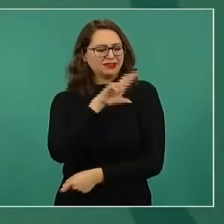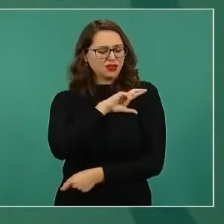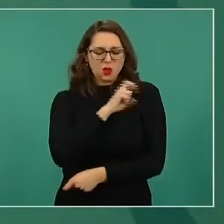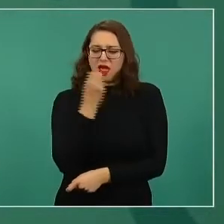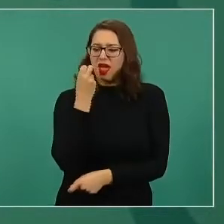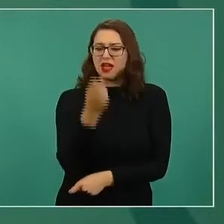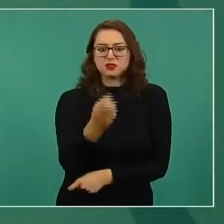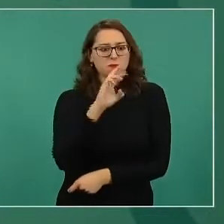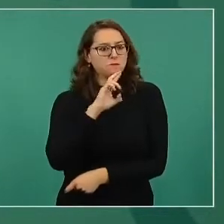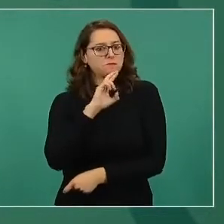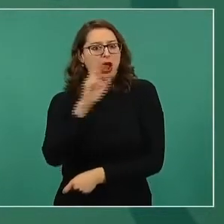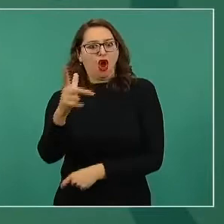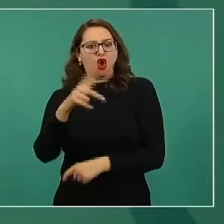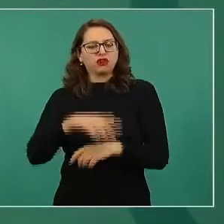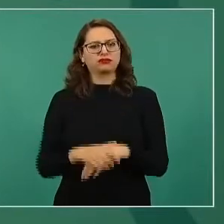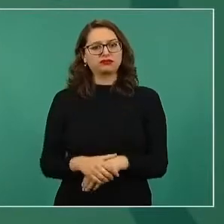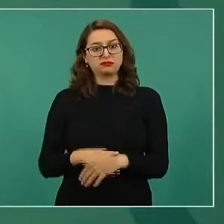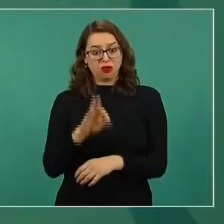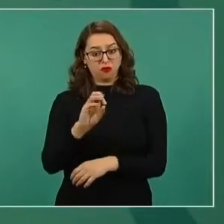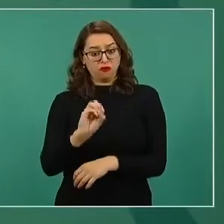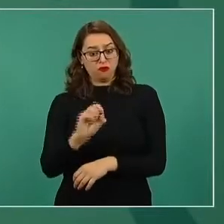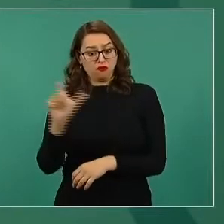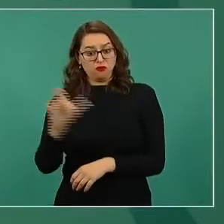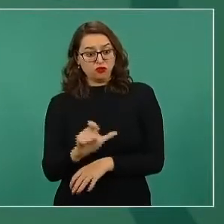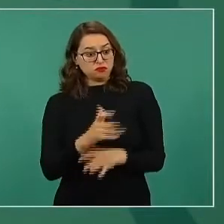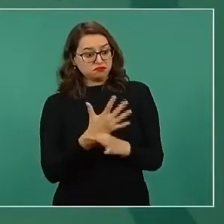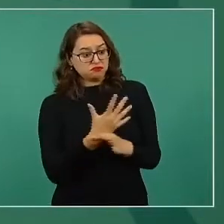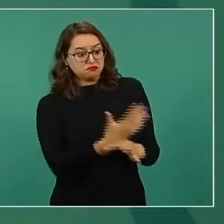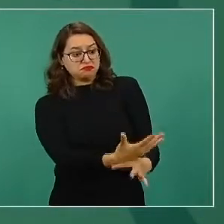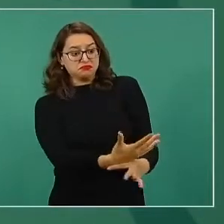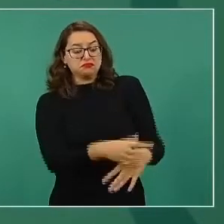Hay que verlo en el diccionario.